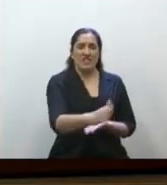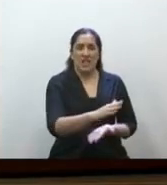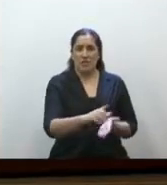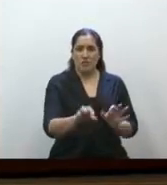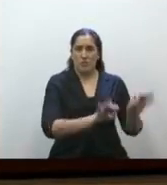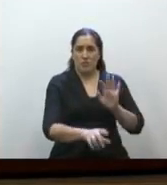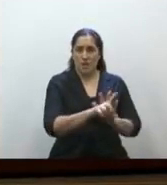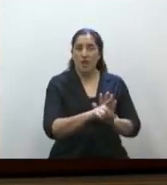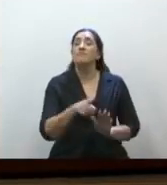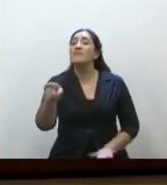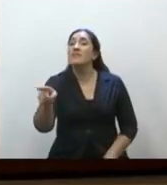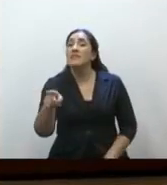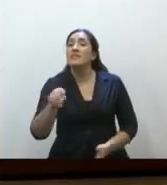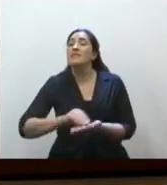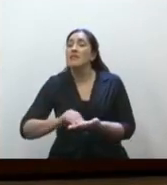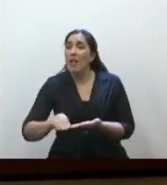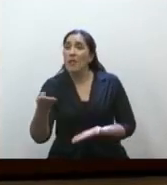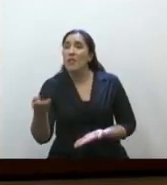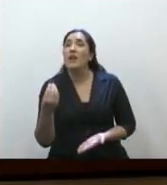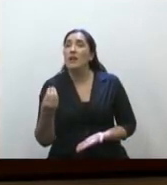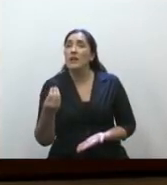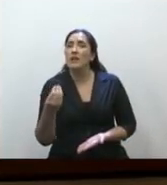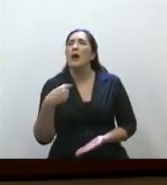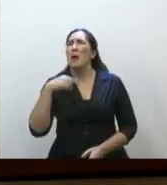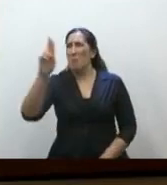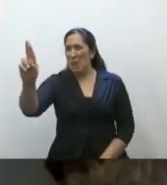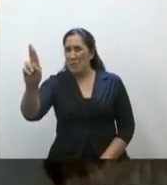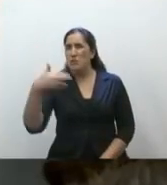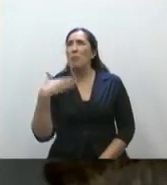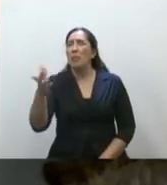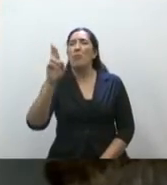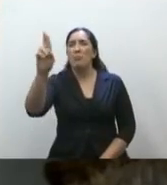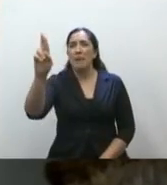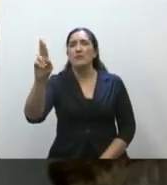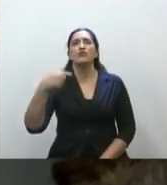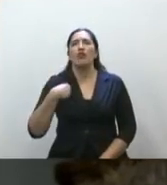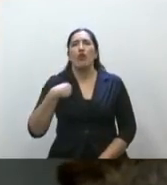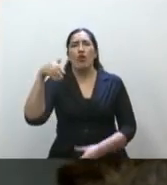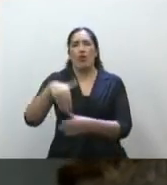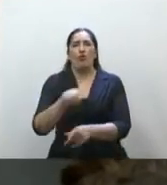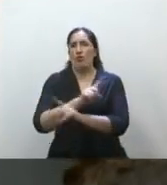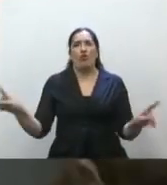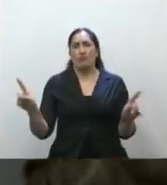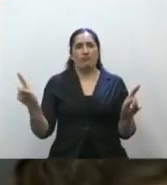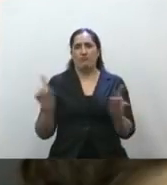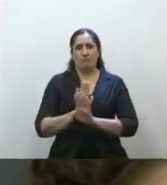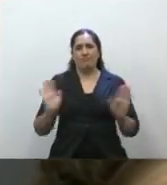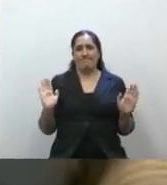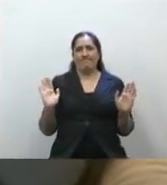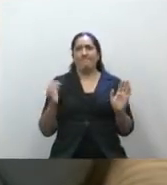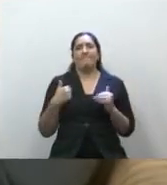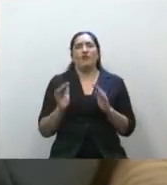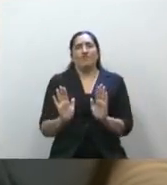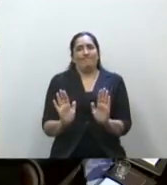Sí, senadora. Permiso, solicito permiso para abstenerme. ¿Va haber una abstención? ¿Nada más una